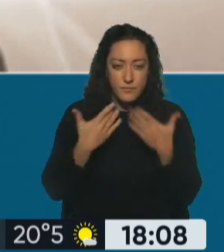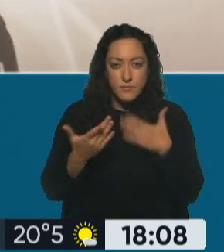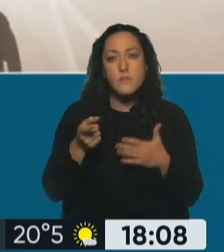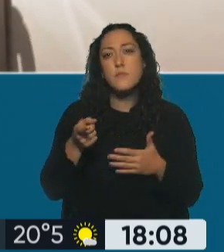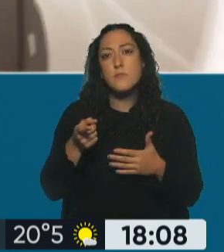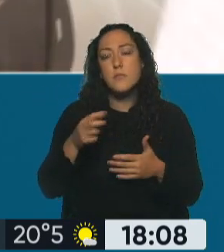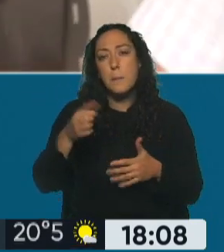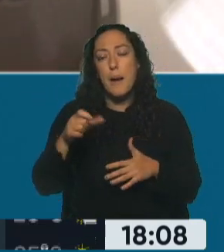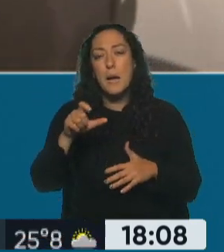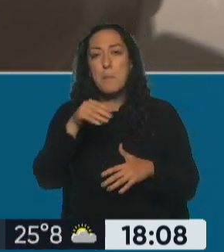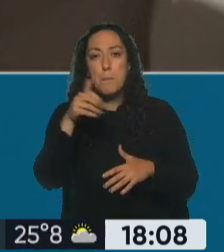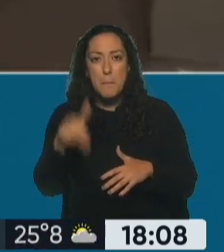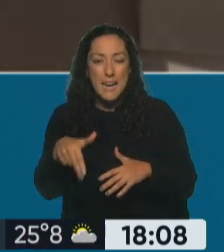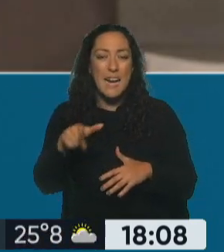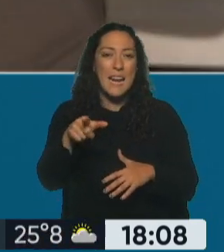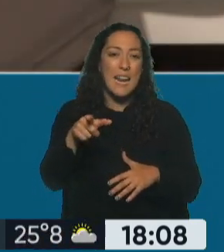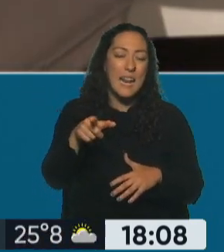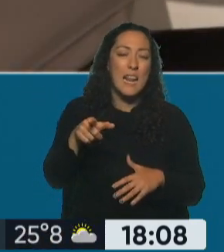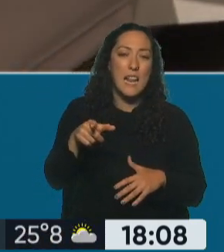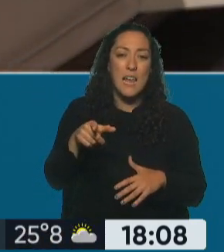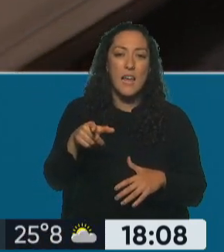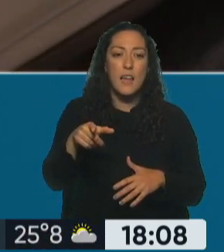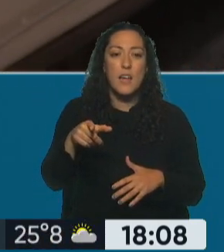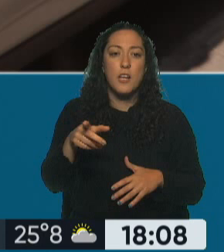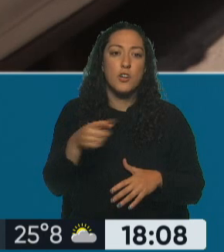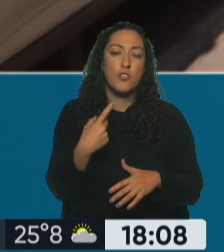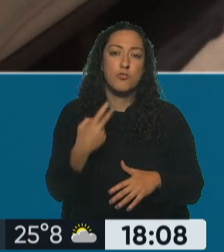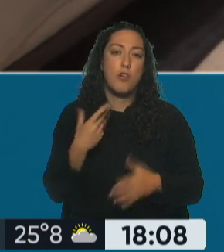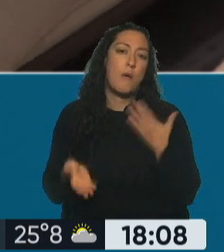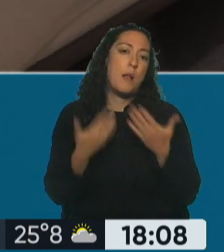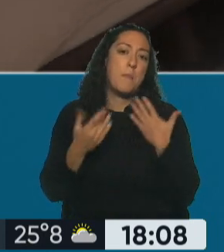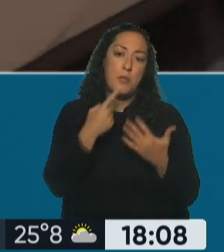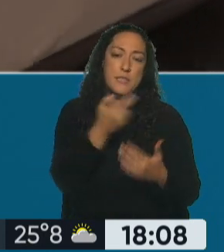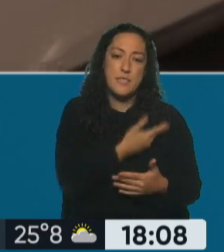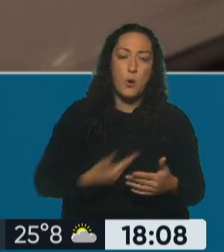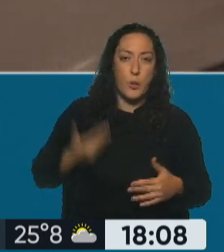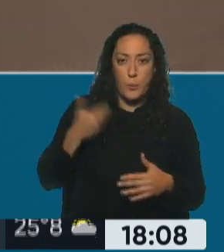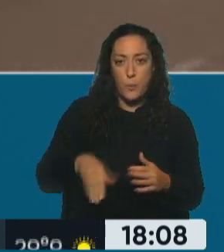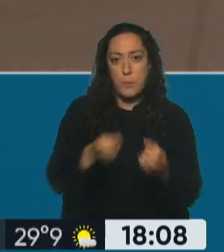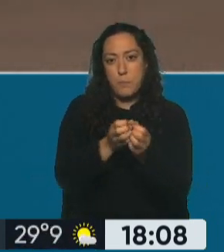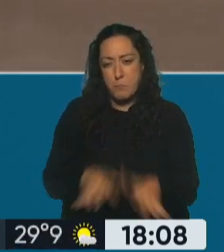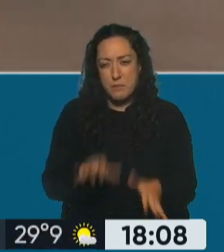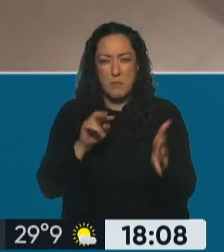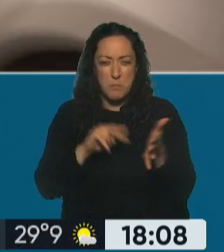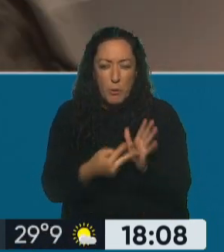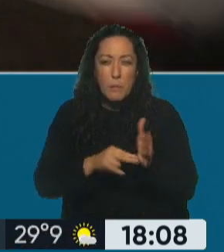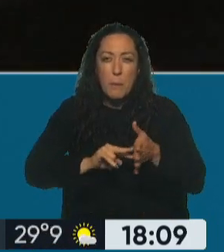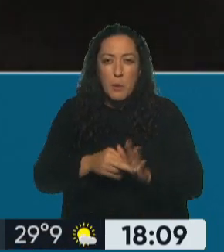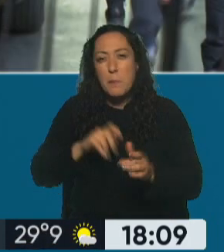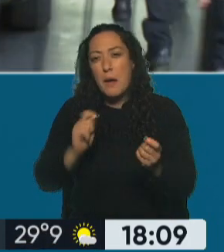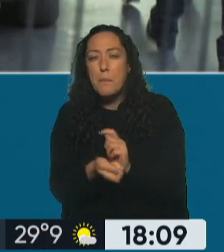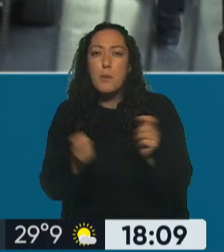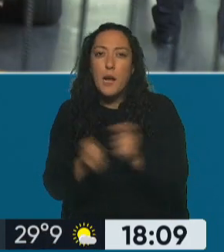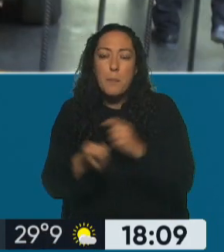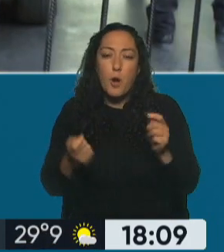con Bachmann, Roberto Bachmann, decía, bueno, no es muy habitual que un gobierno que está por entrar tenga tantas dificultades o tantos cambios antes